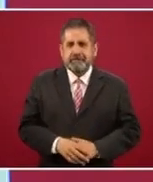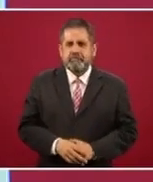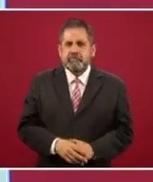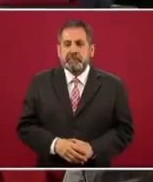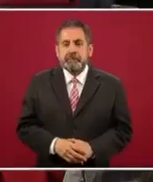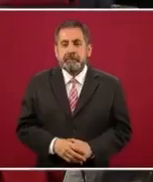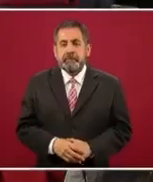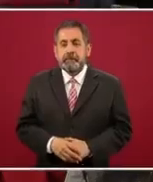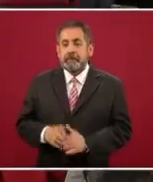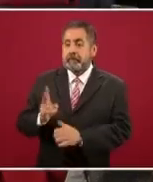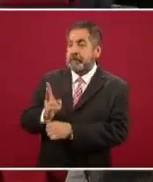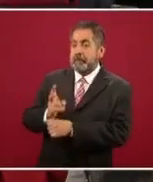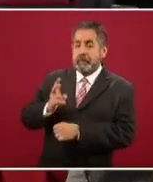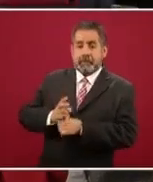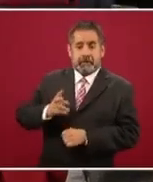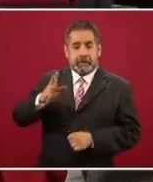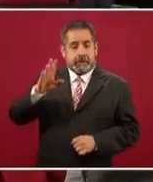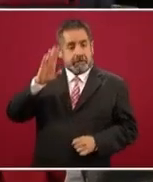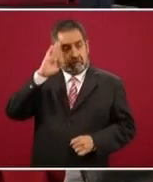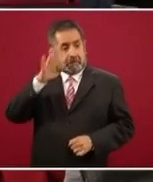Voy a invitar al general, a